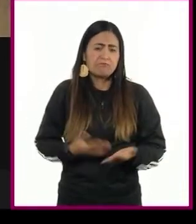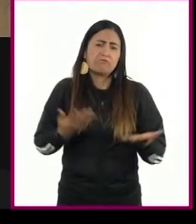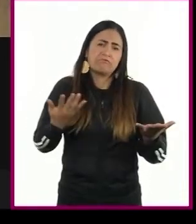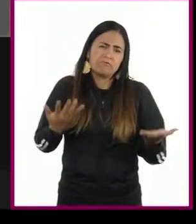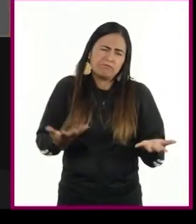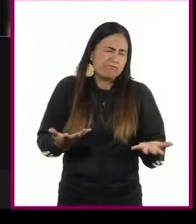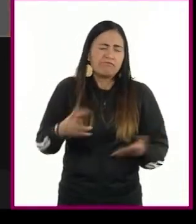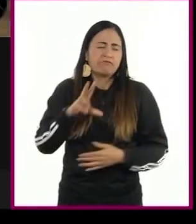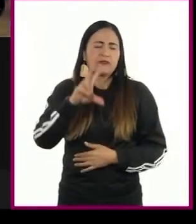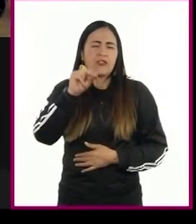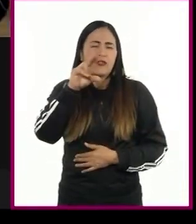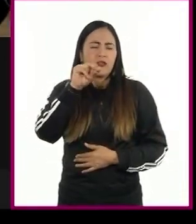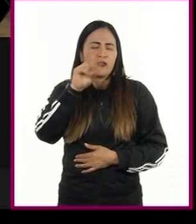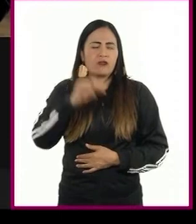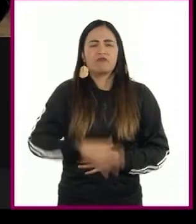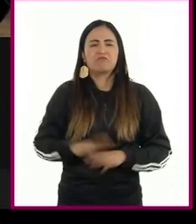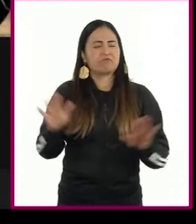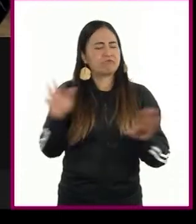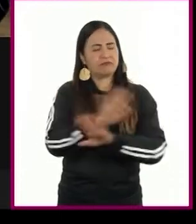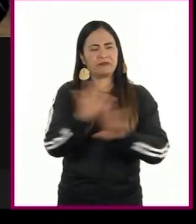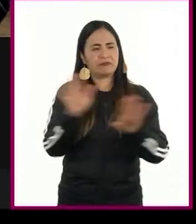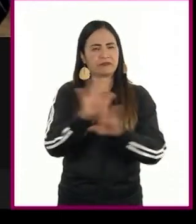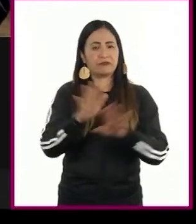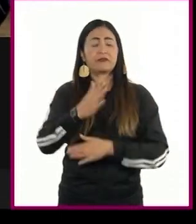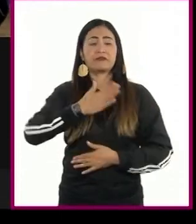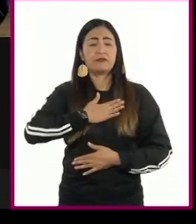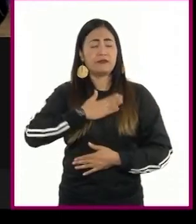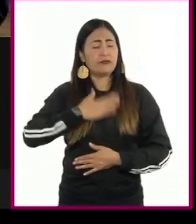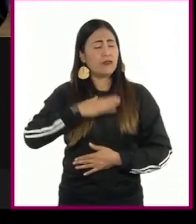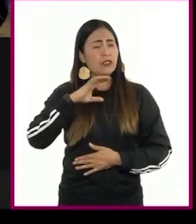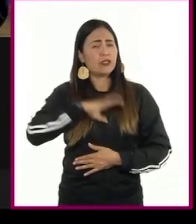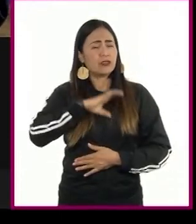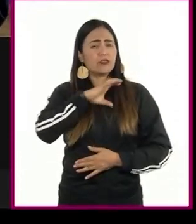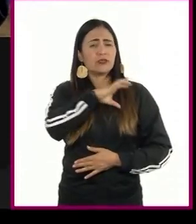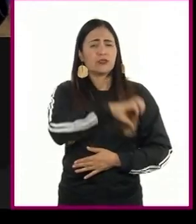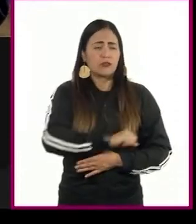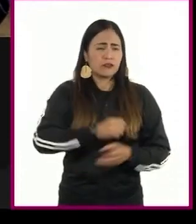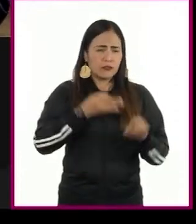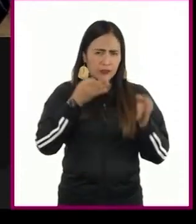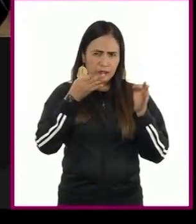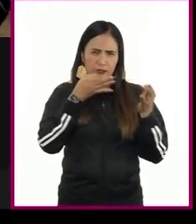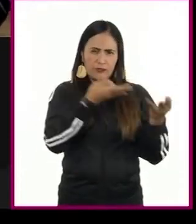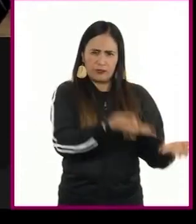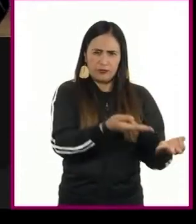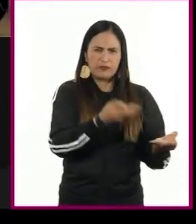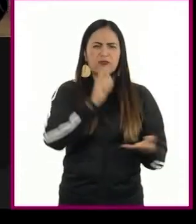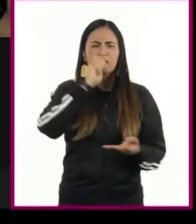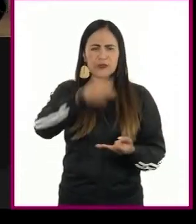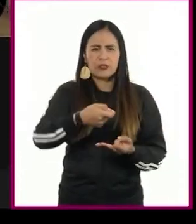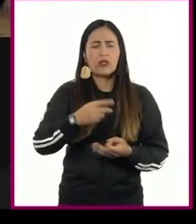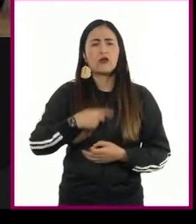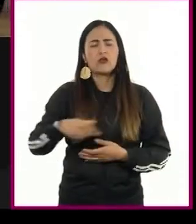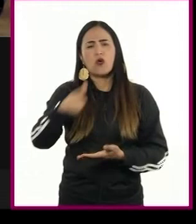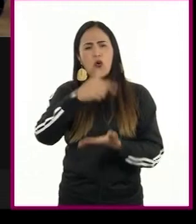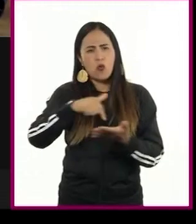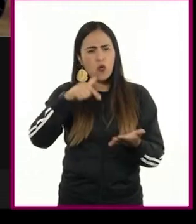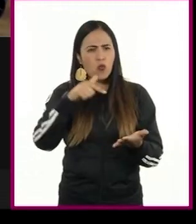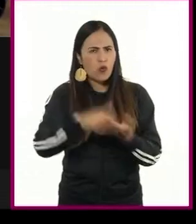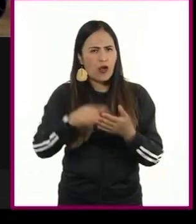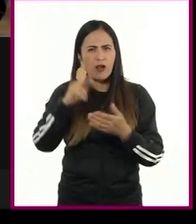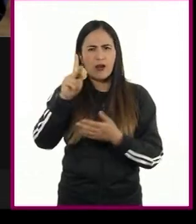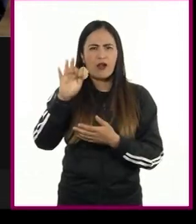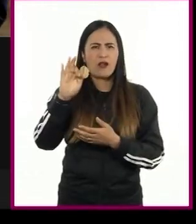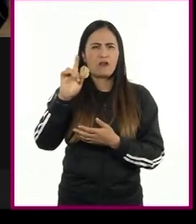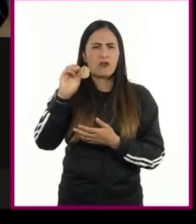para nada, en lo absoluto. Mi verdadera vocación fue otra. Enseñé en Perugia y en